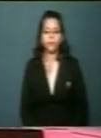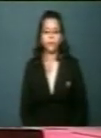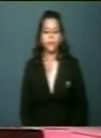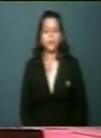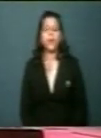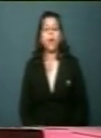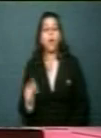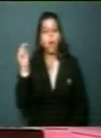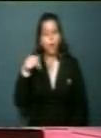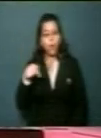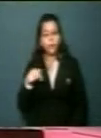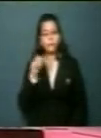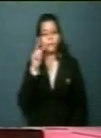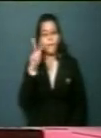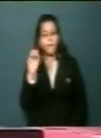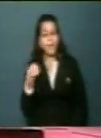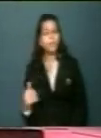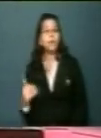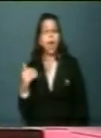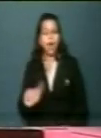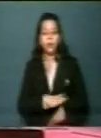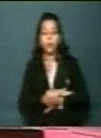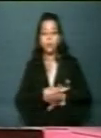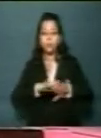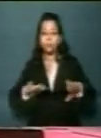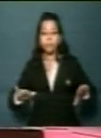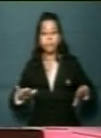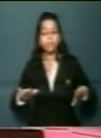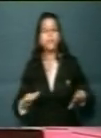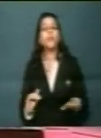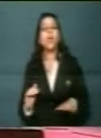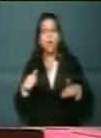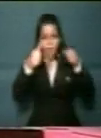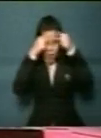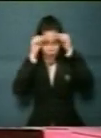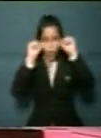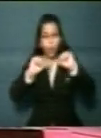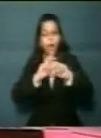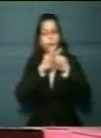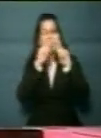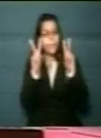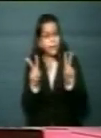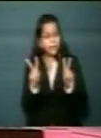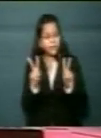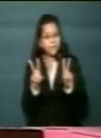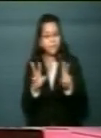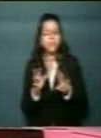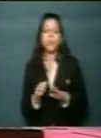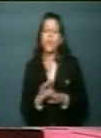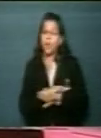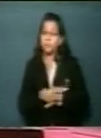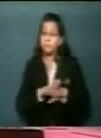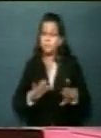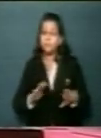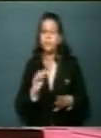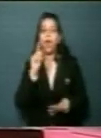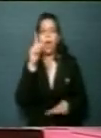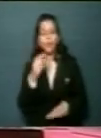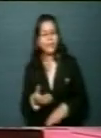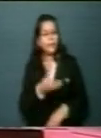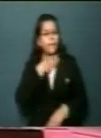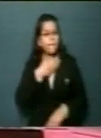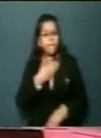Hoy se cumplen 2 décadas desde la firma de los acuerdos de paz, que pusieron fin a uno de los más